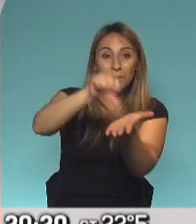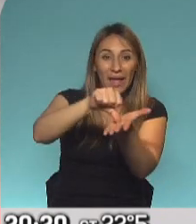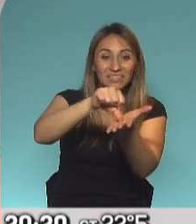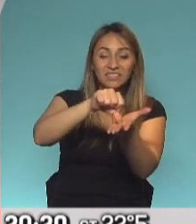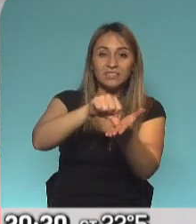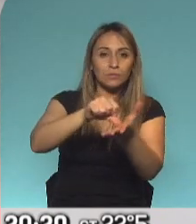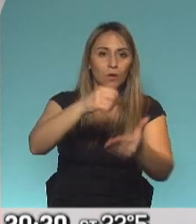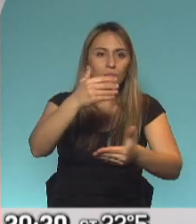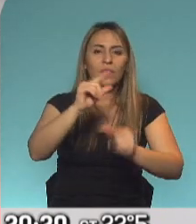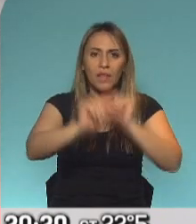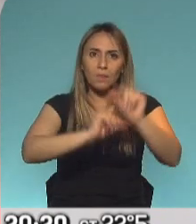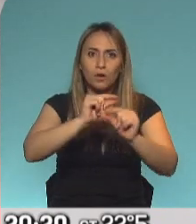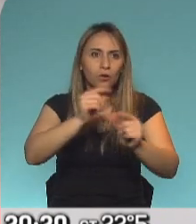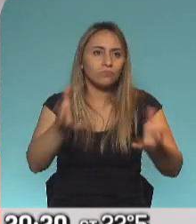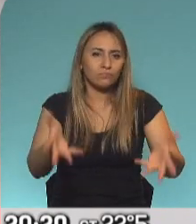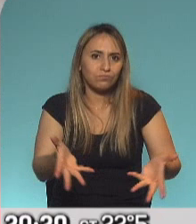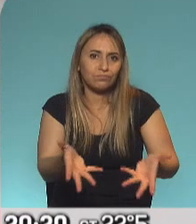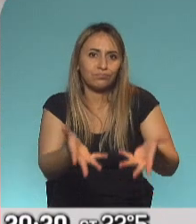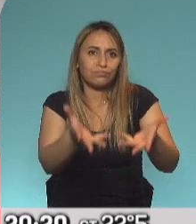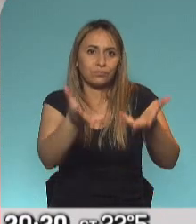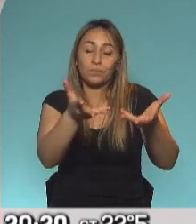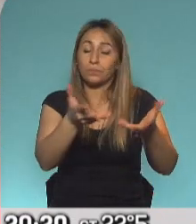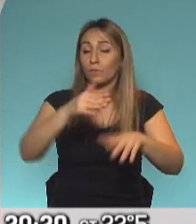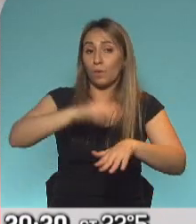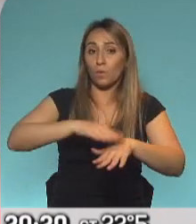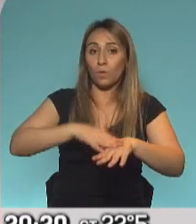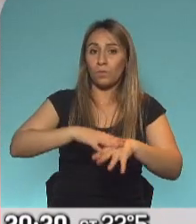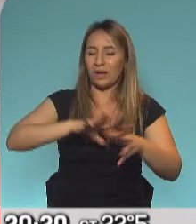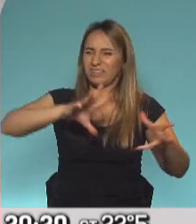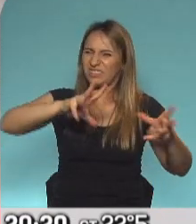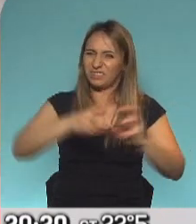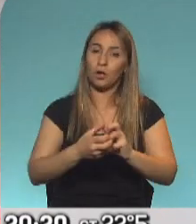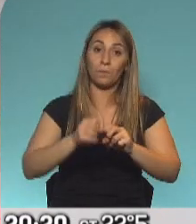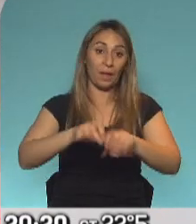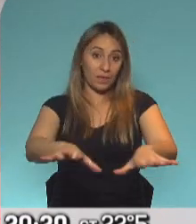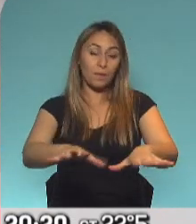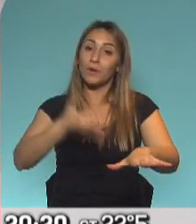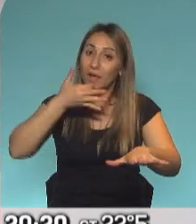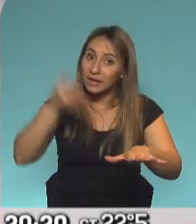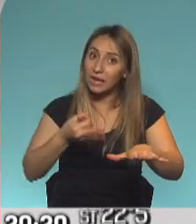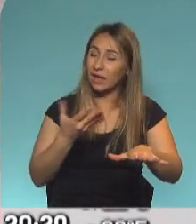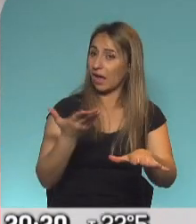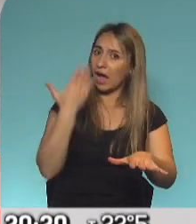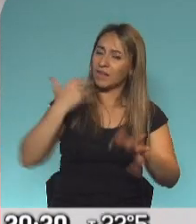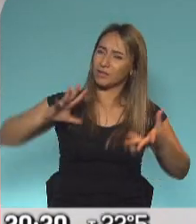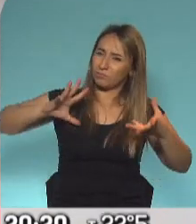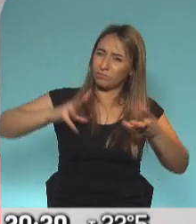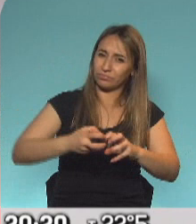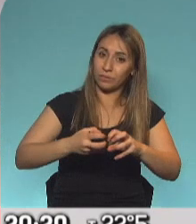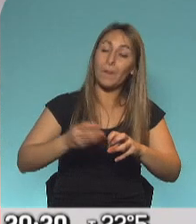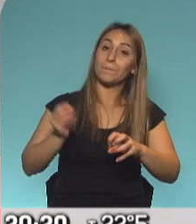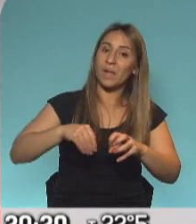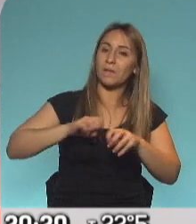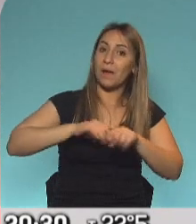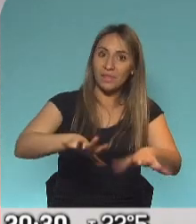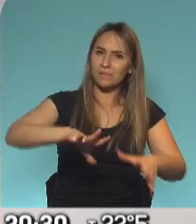con una crisis muy profunda de recesión, pero fundamentalmente que venía de muy abajo, y a eso que venía muy abajo le pegó también